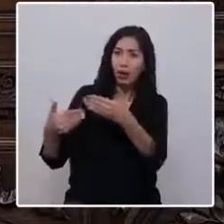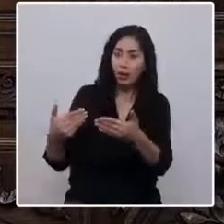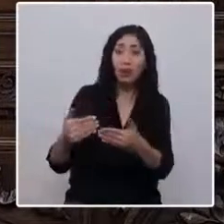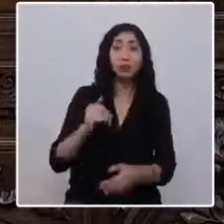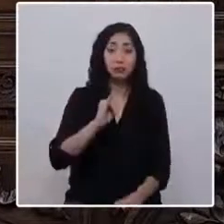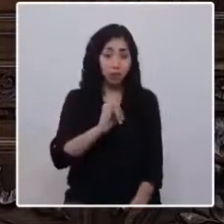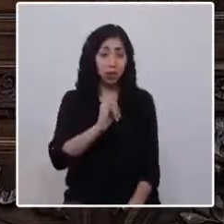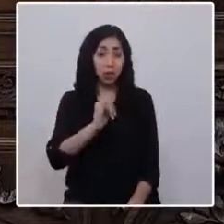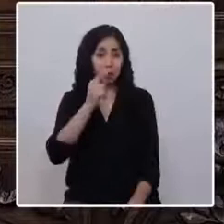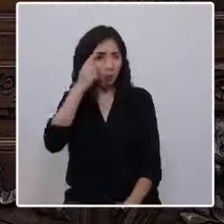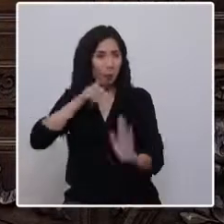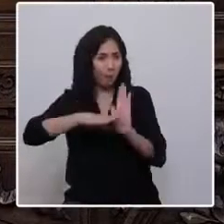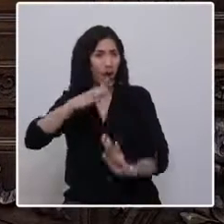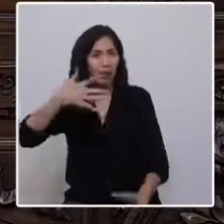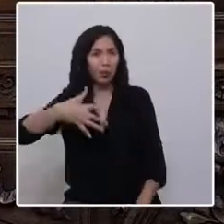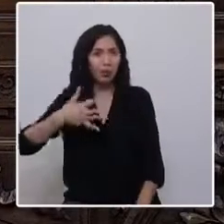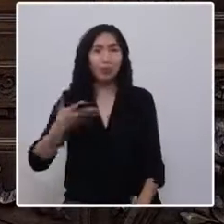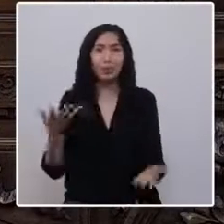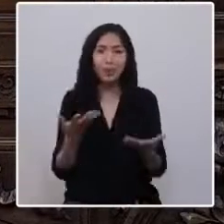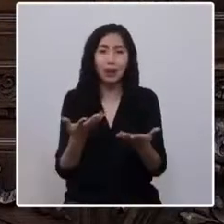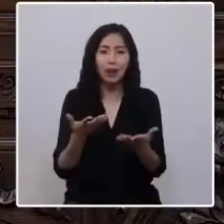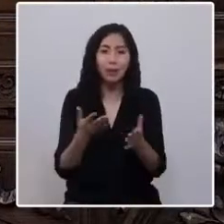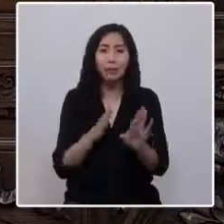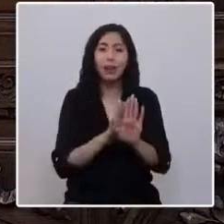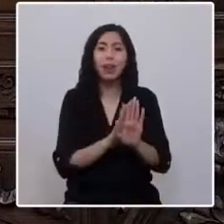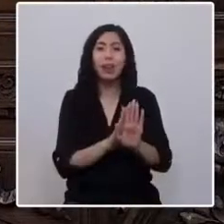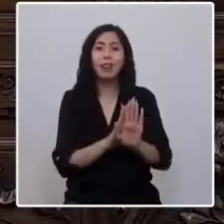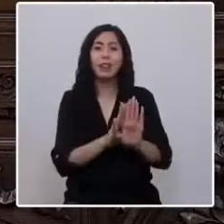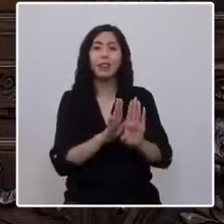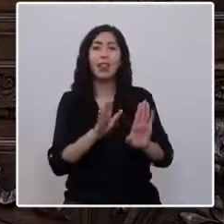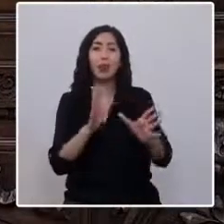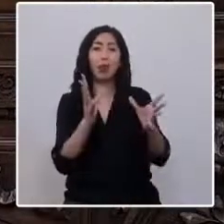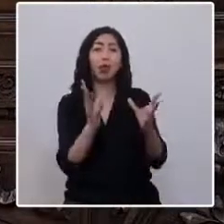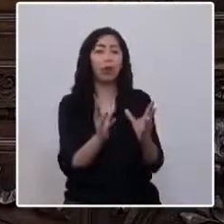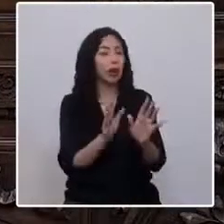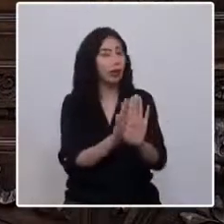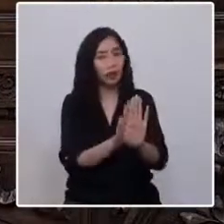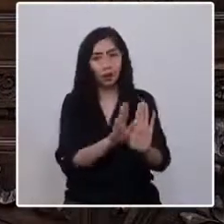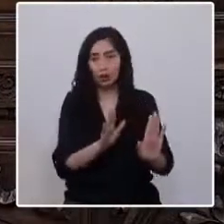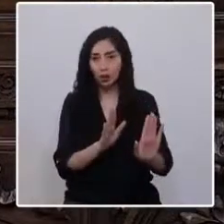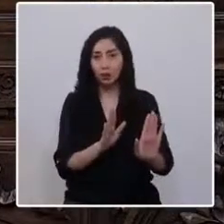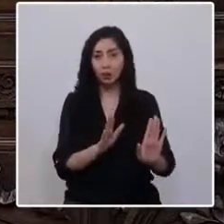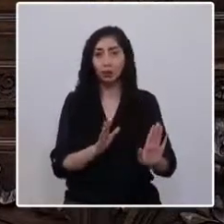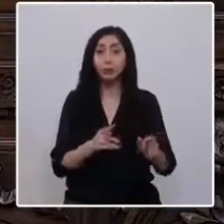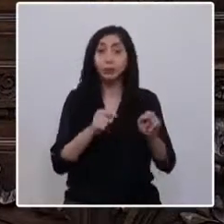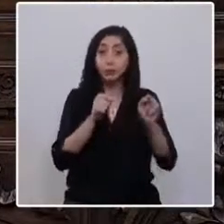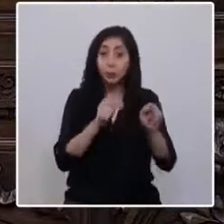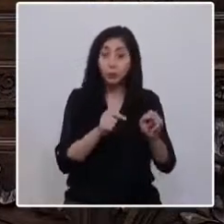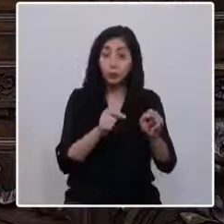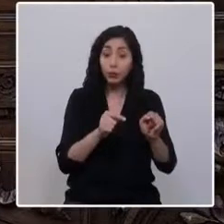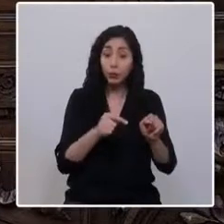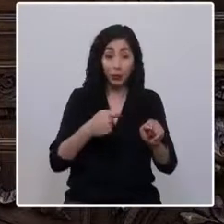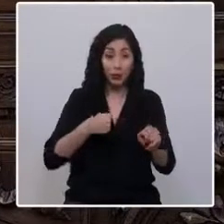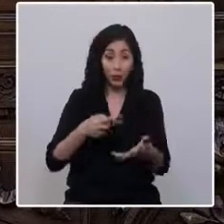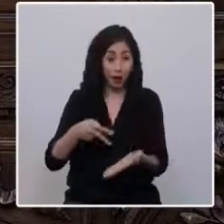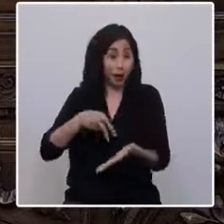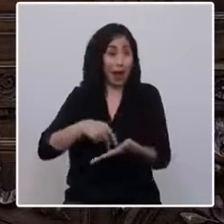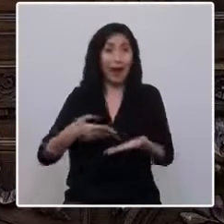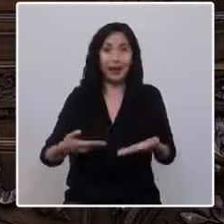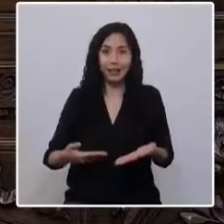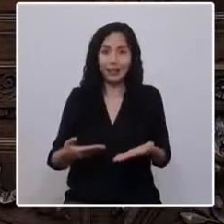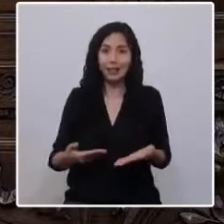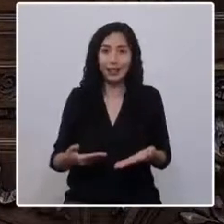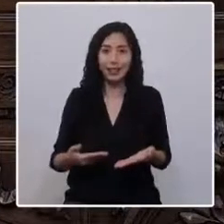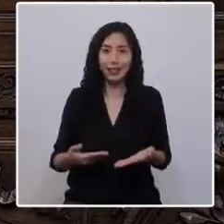más importante aún, para evitar el evidente colapso actual. Y para semejante épica estoy aquí ofreciendo con otras